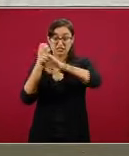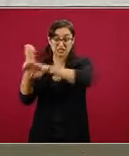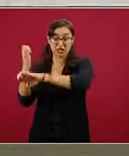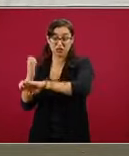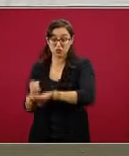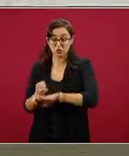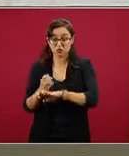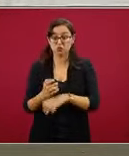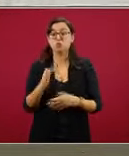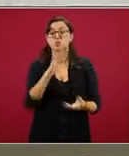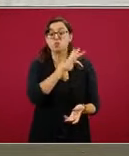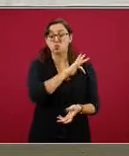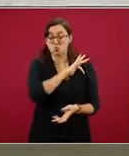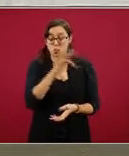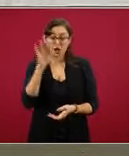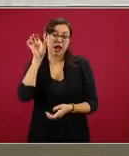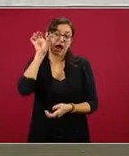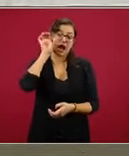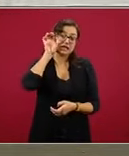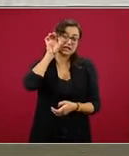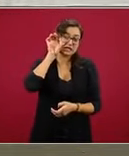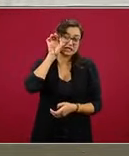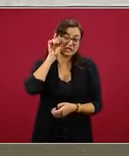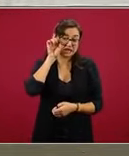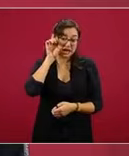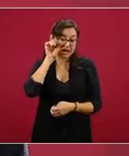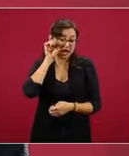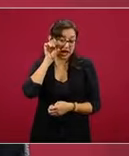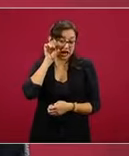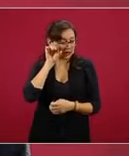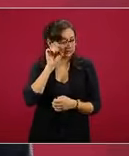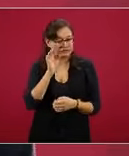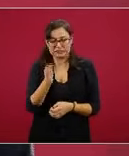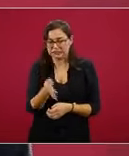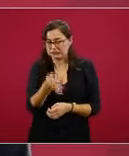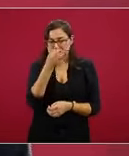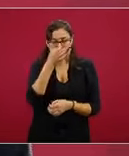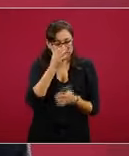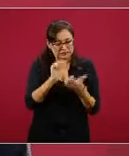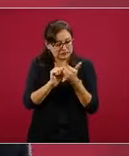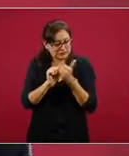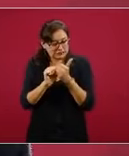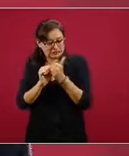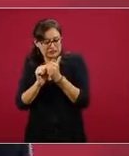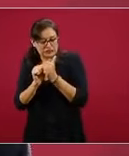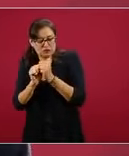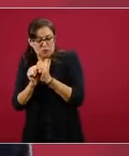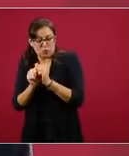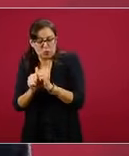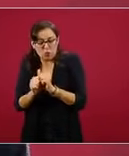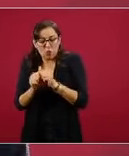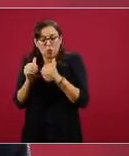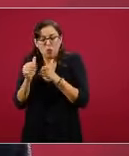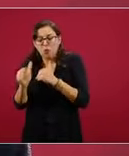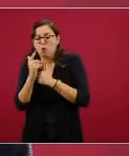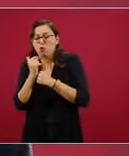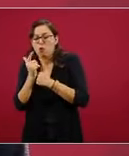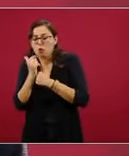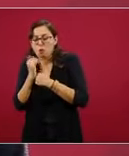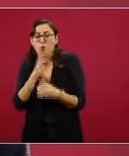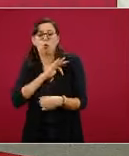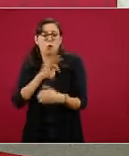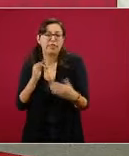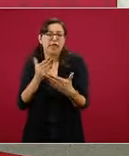naranja alto con una tendencia ascendente que en siguientes días o semanas pudiera ponerlos en un